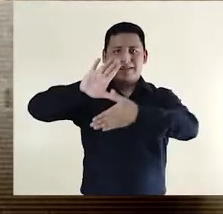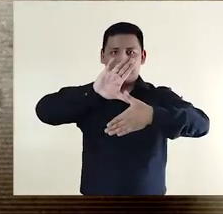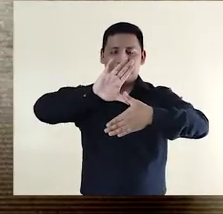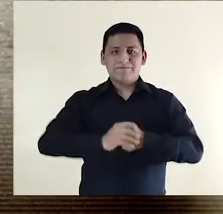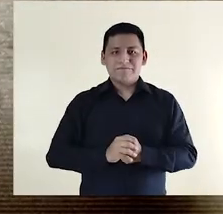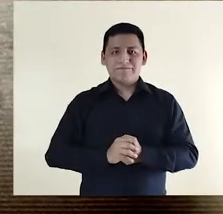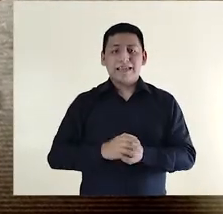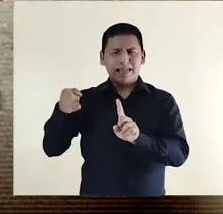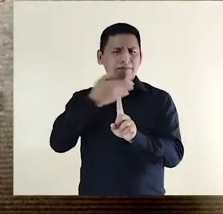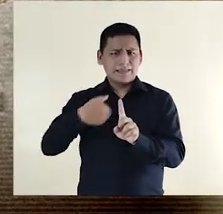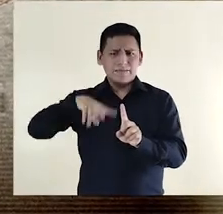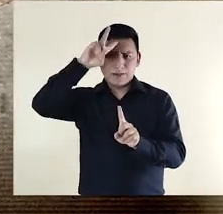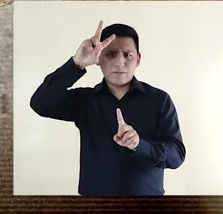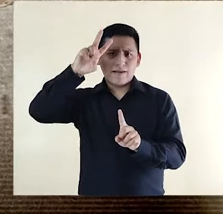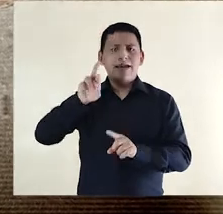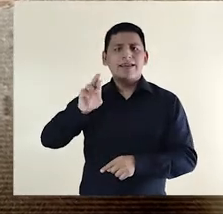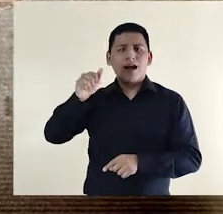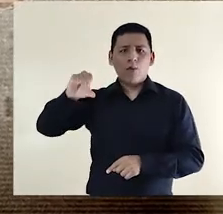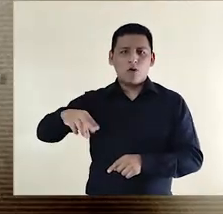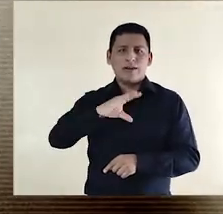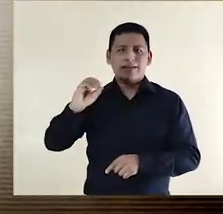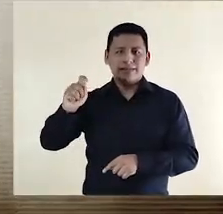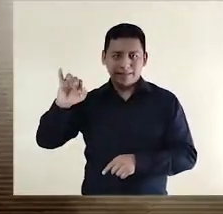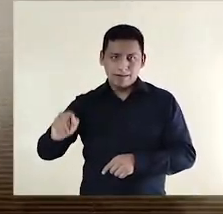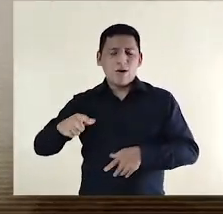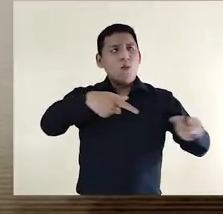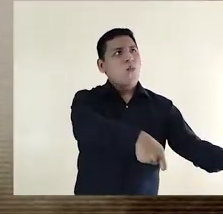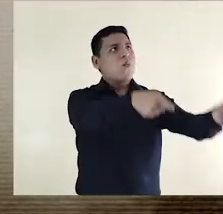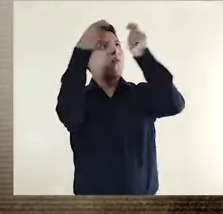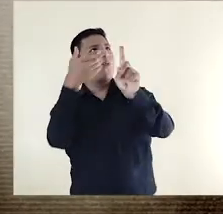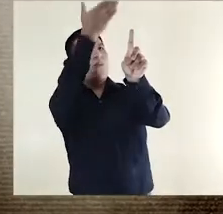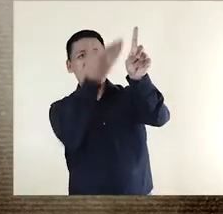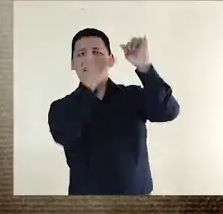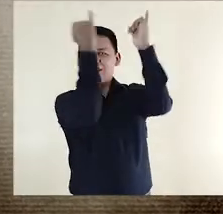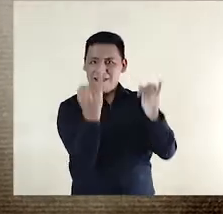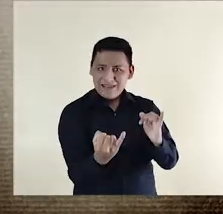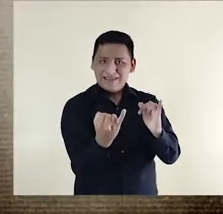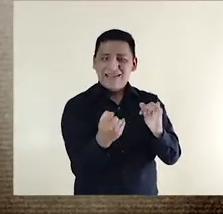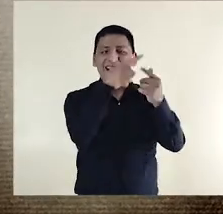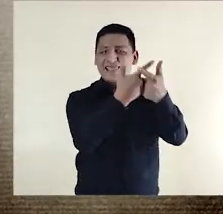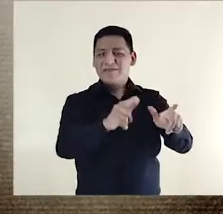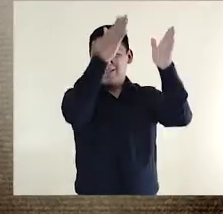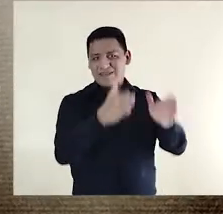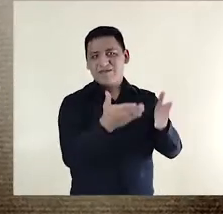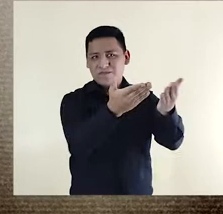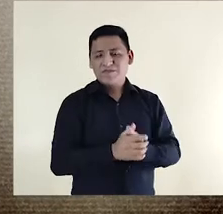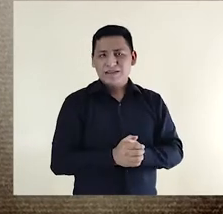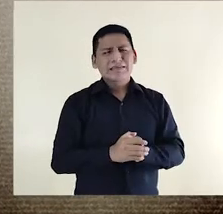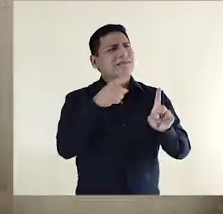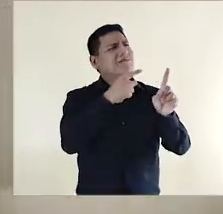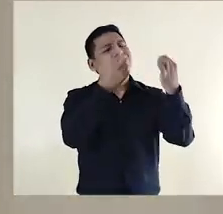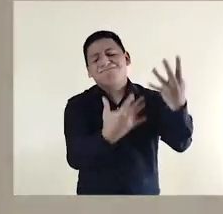El entonces presidente del Perú, el mariscal Ramón Castilla, devela el largamente esperado monumento al Libertador.